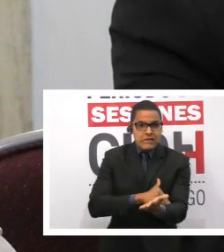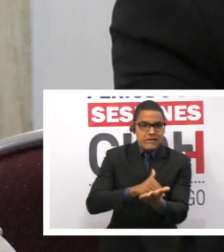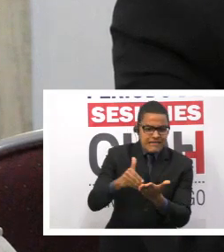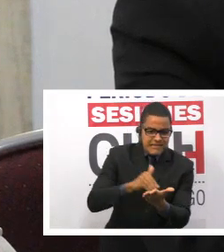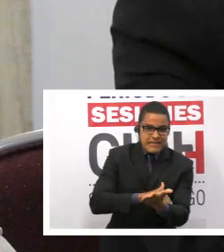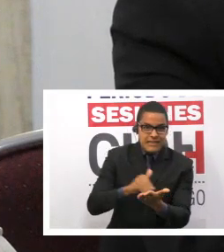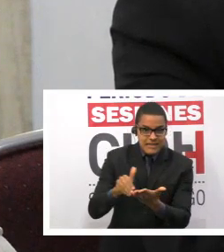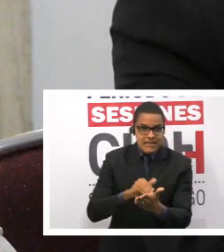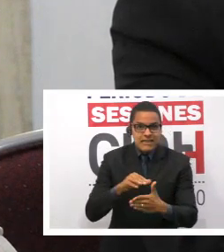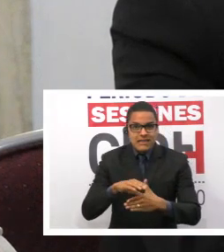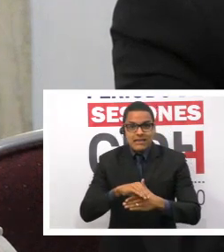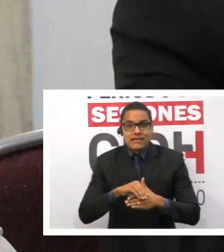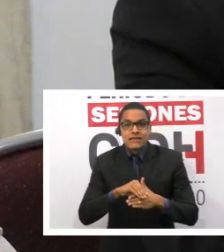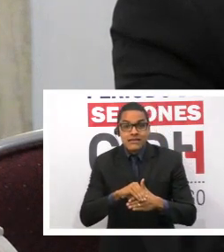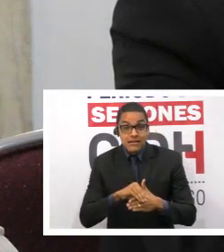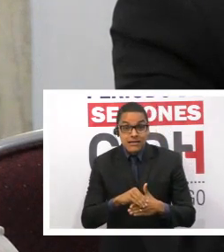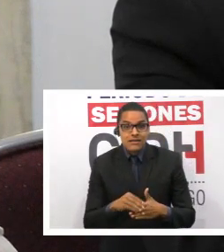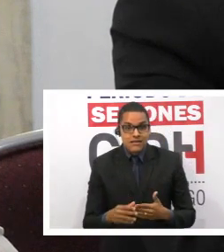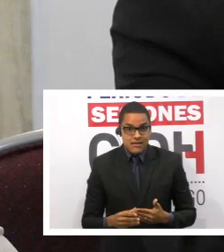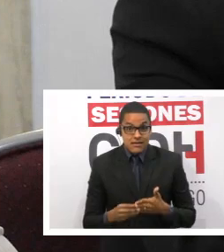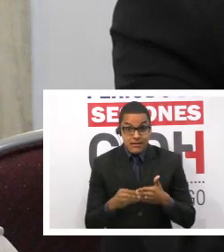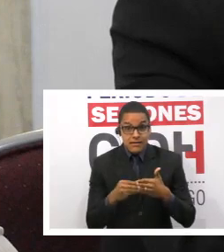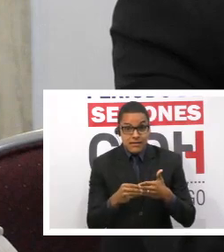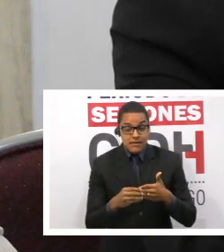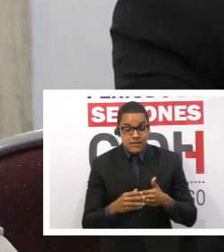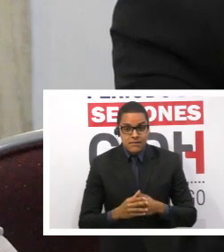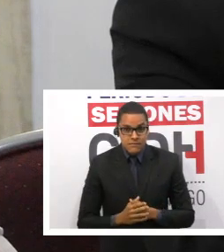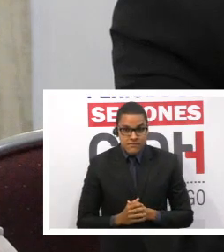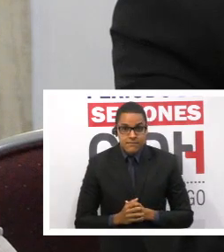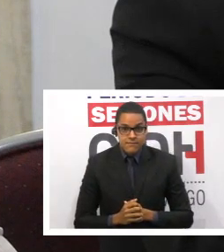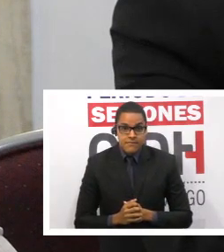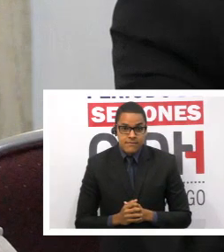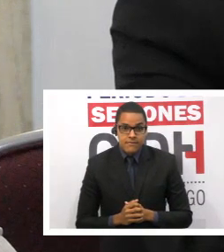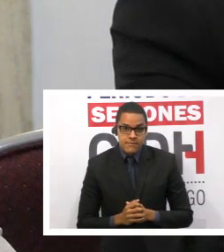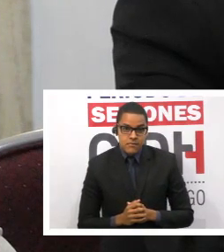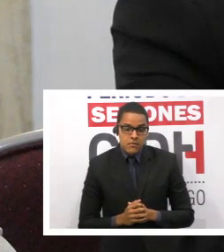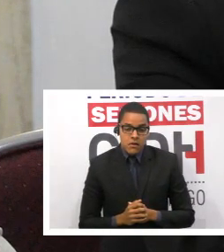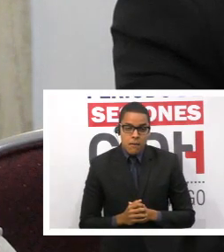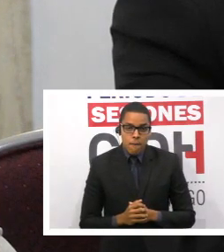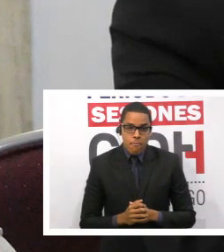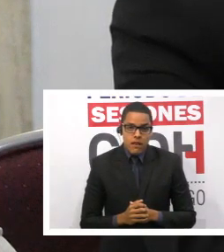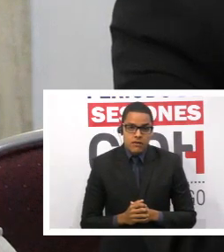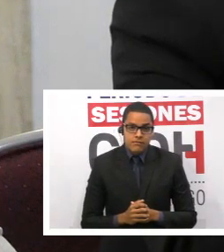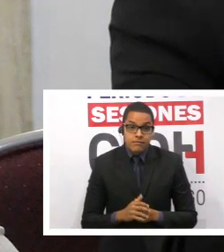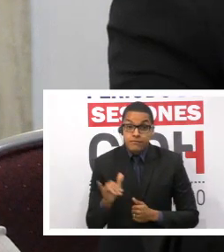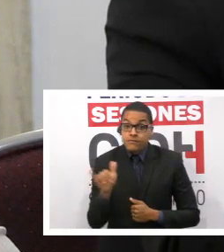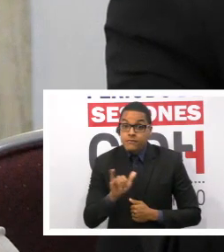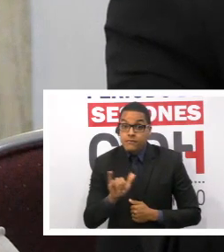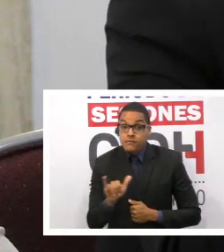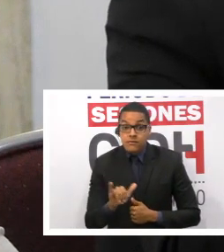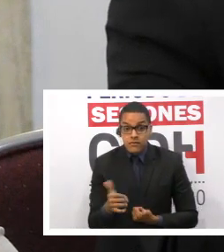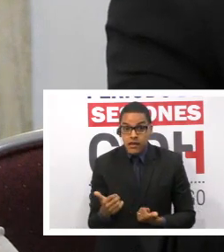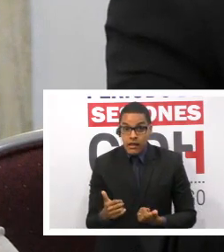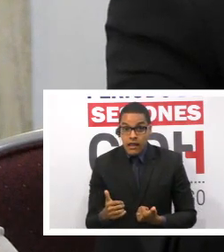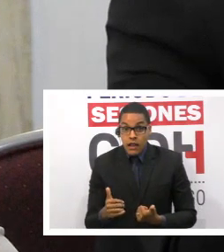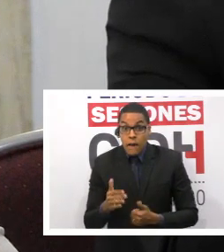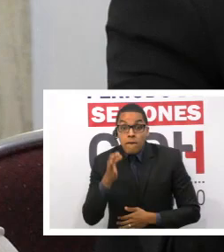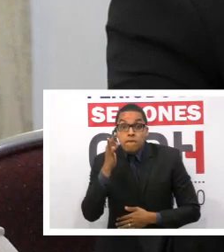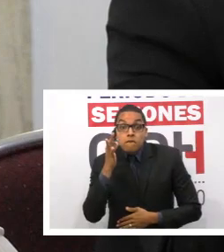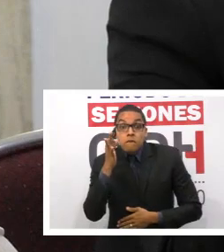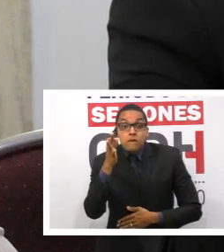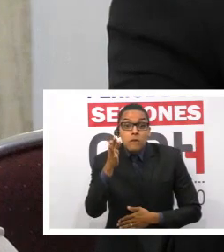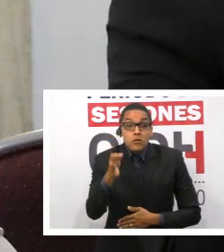5% son de las más altas también podría llegar a otros 5 puntos 6 billones de dólares y reducir la desigualdad